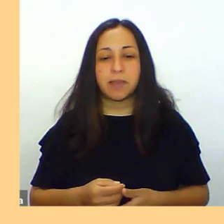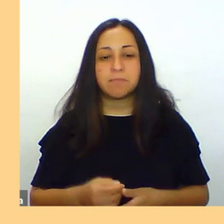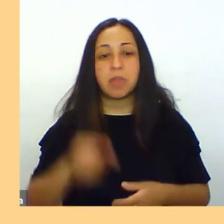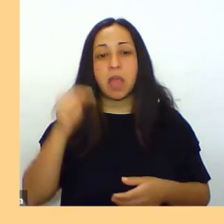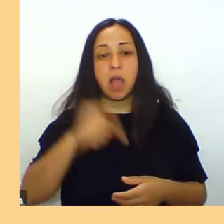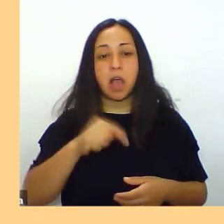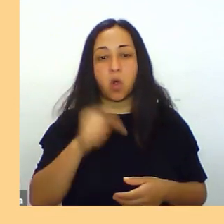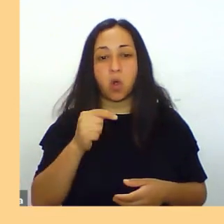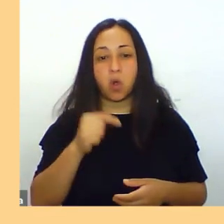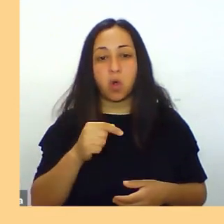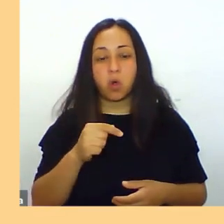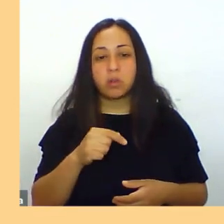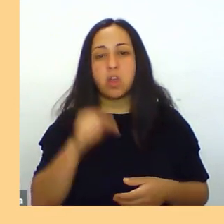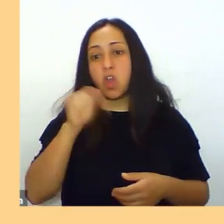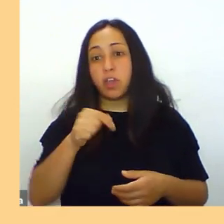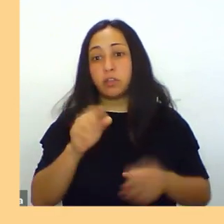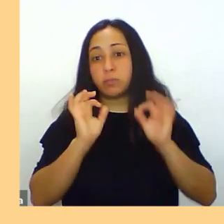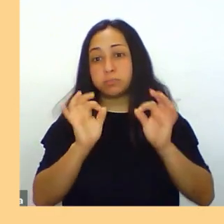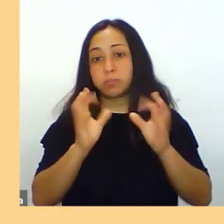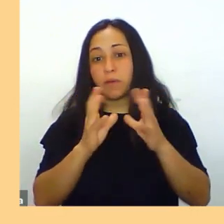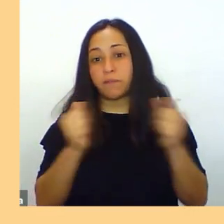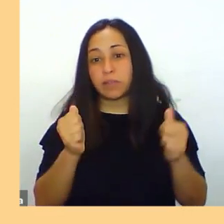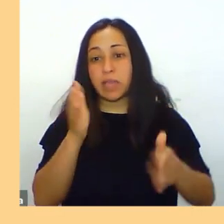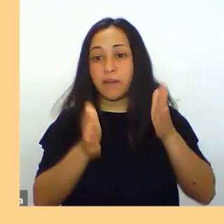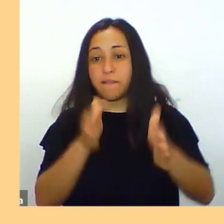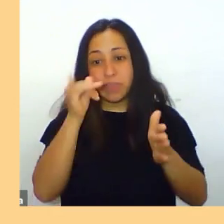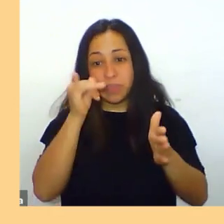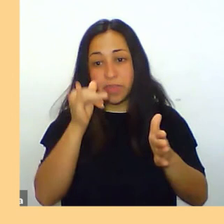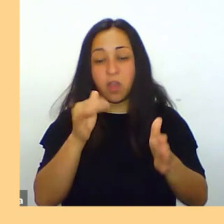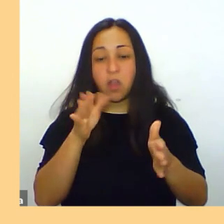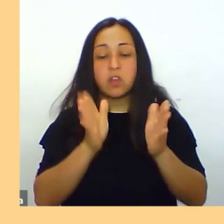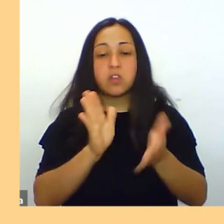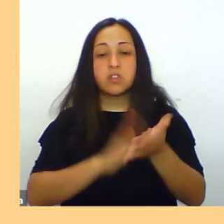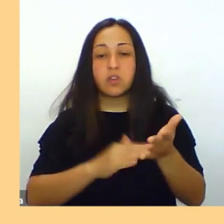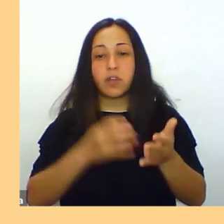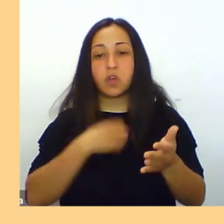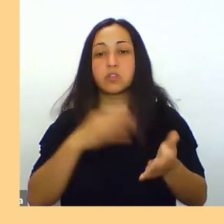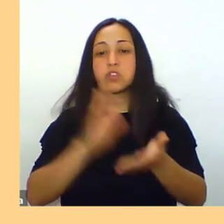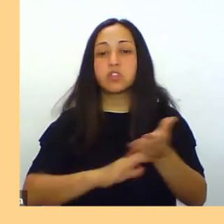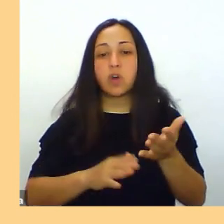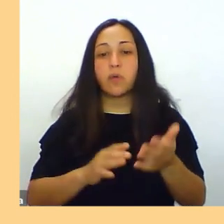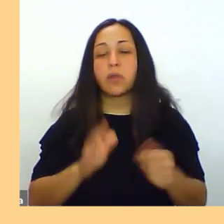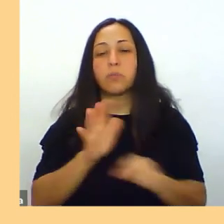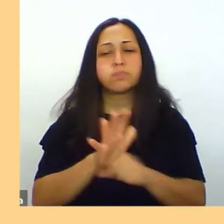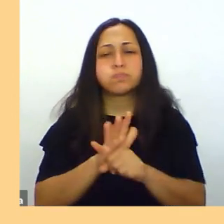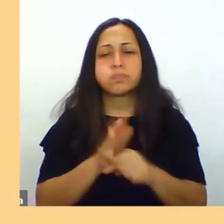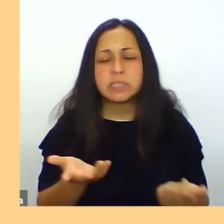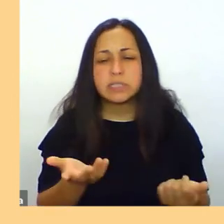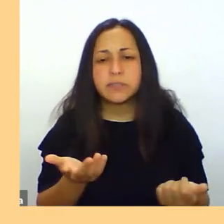Y ahora con esto cerramos esta sección del curso acerca de la definición de lo que es